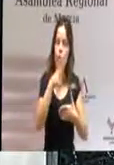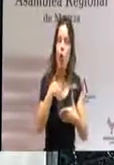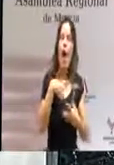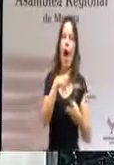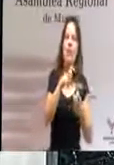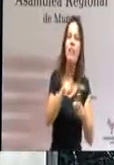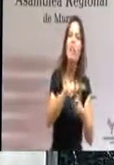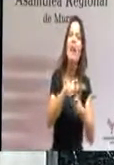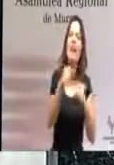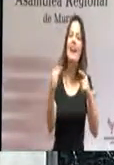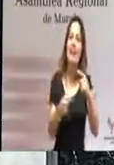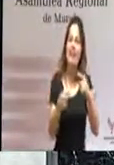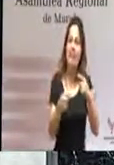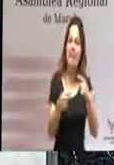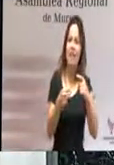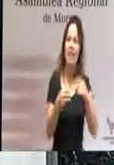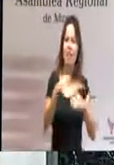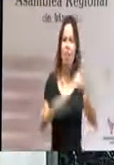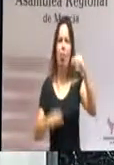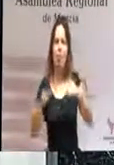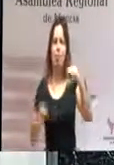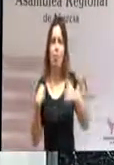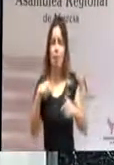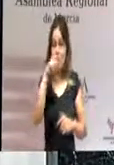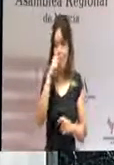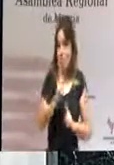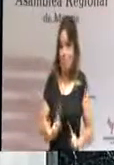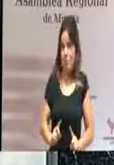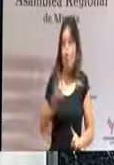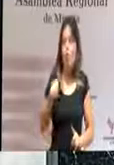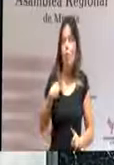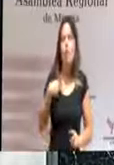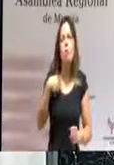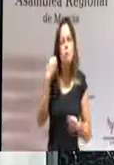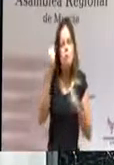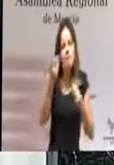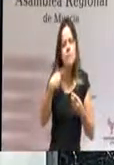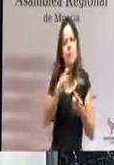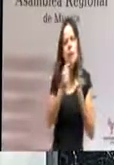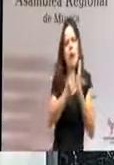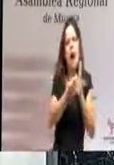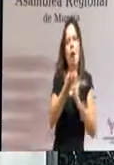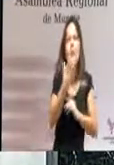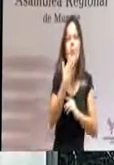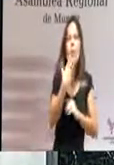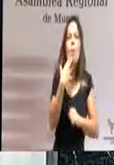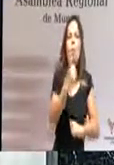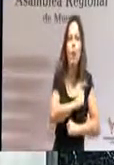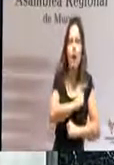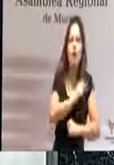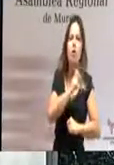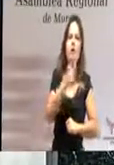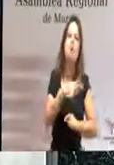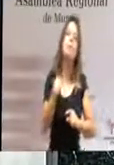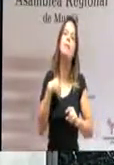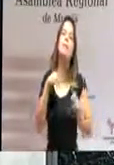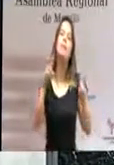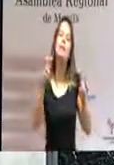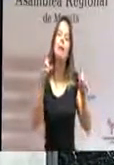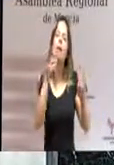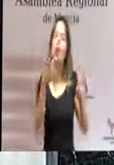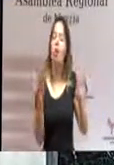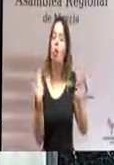un déficit asimétrico, algo que no ha hecho este año, que tenga en cuenta indicadores como el paro, además de abordar la cuestión de la